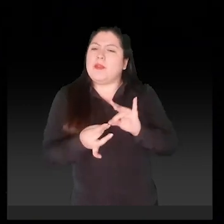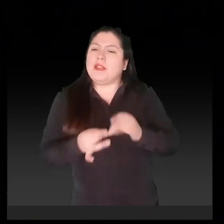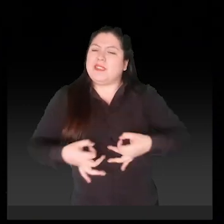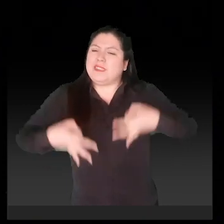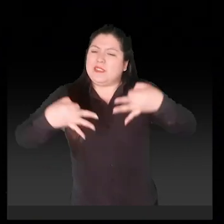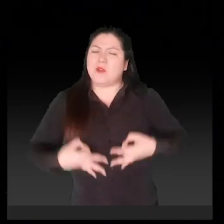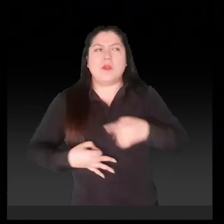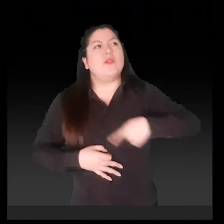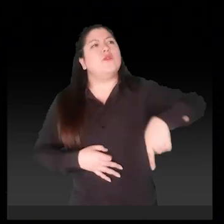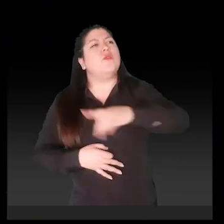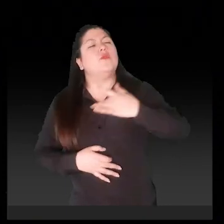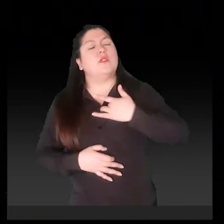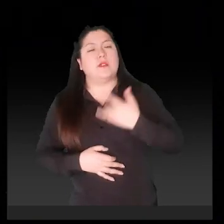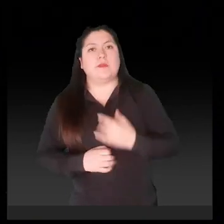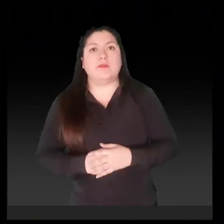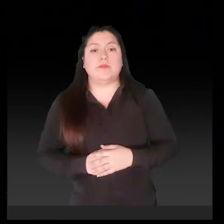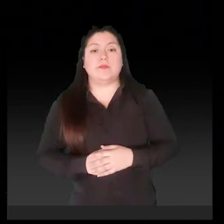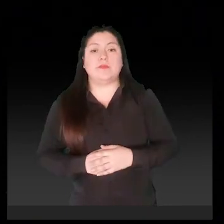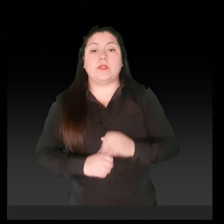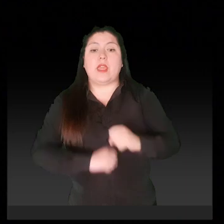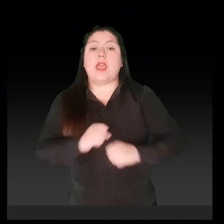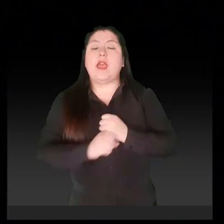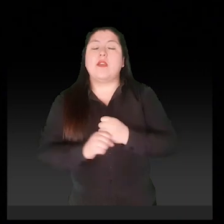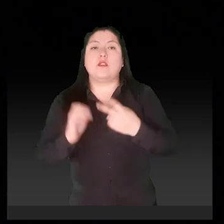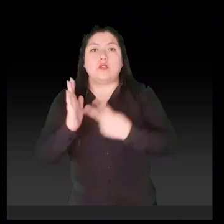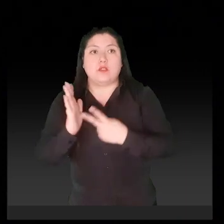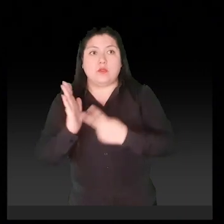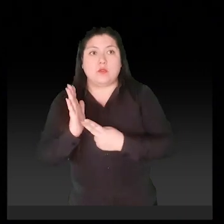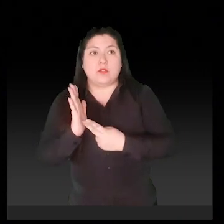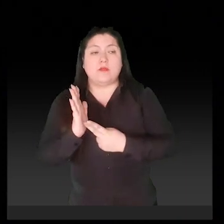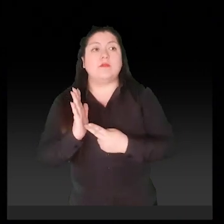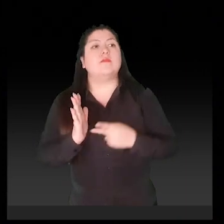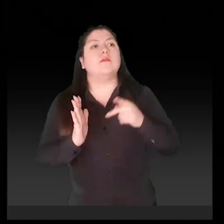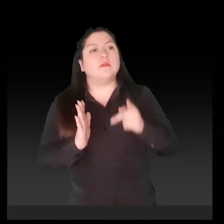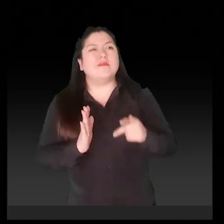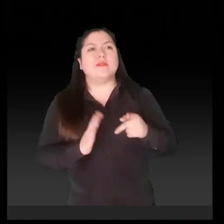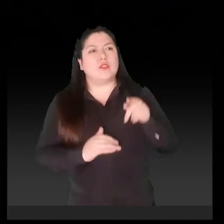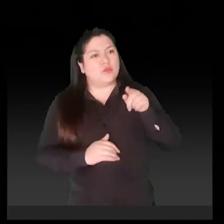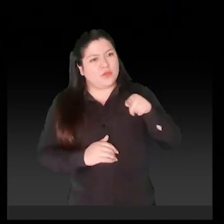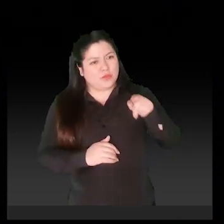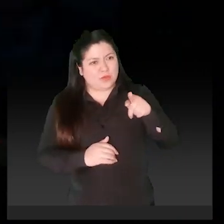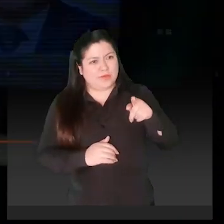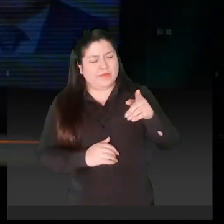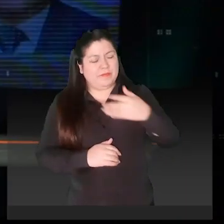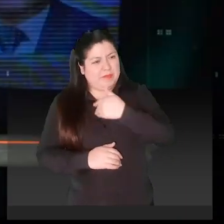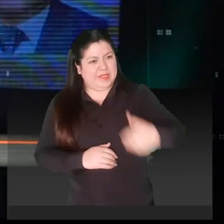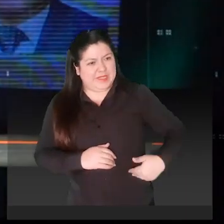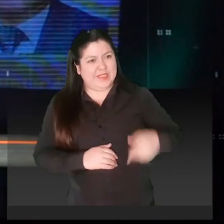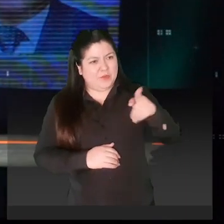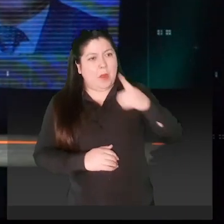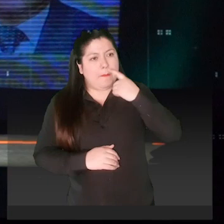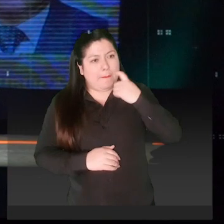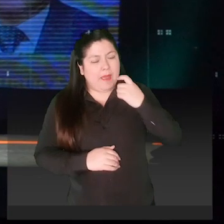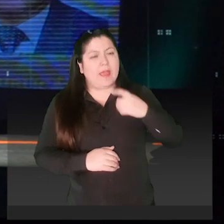el año 2000, en cabeza del hoy señor presidente de la República, su señor padre, en el año 2000 implementa la